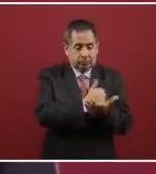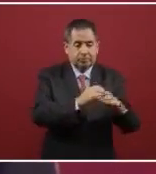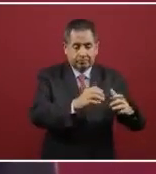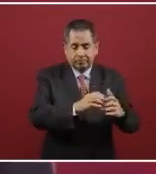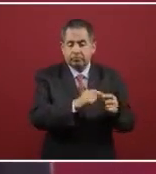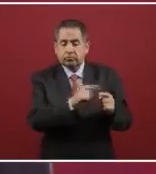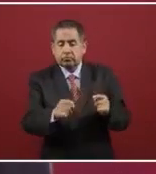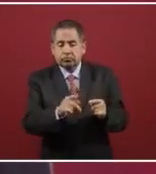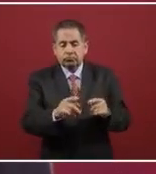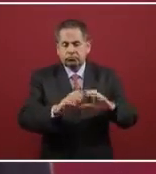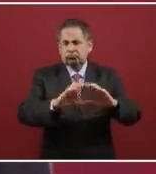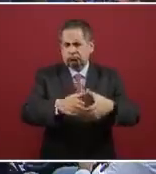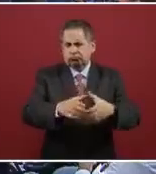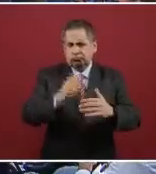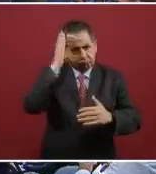municipales.